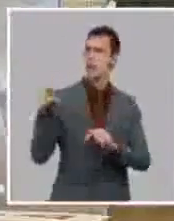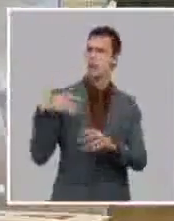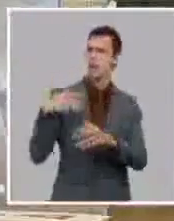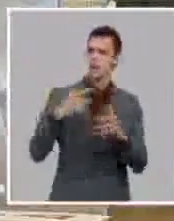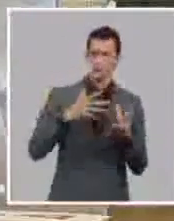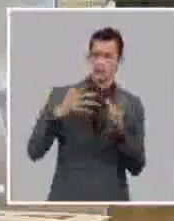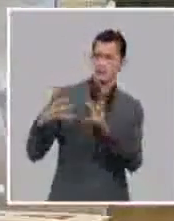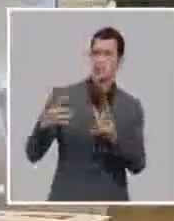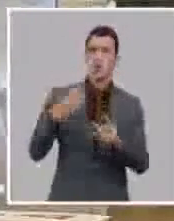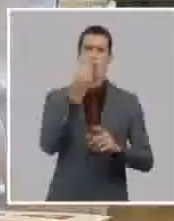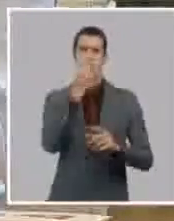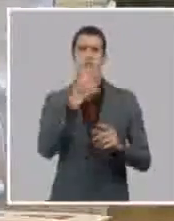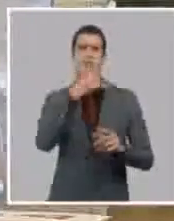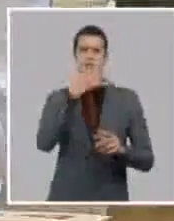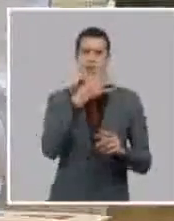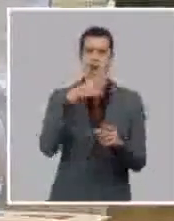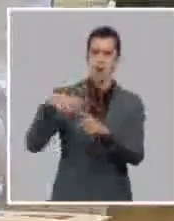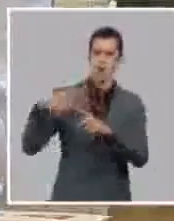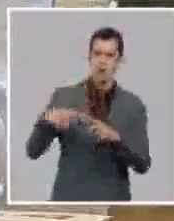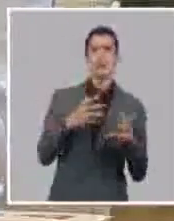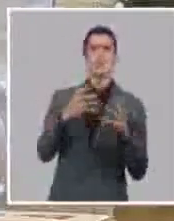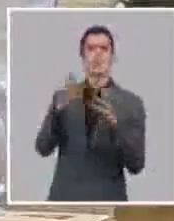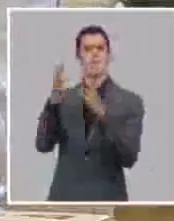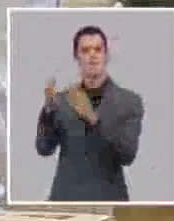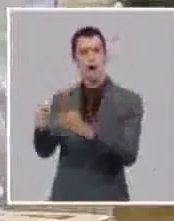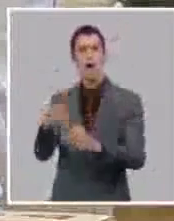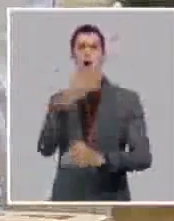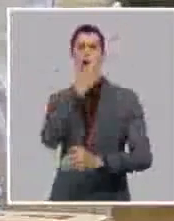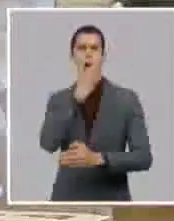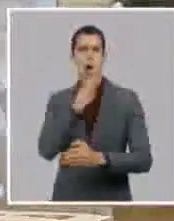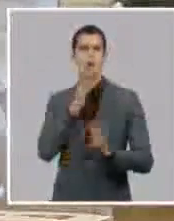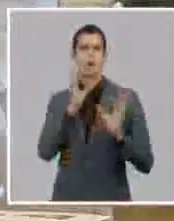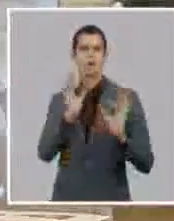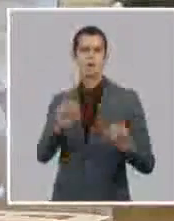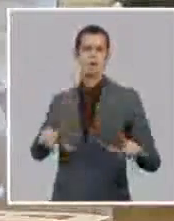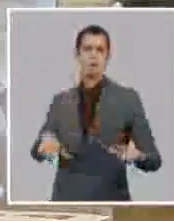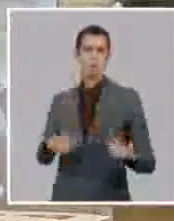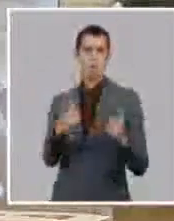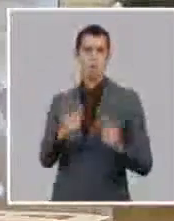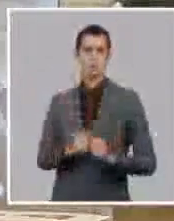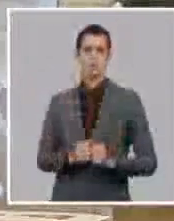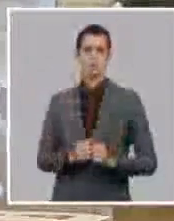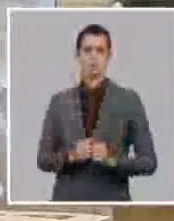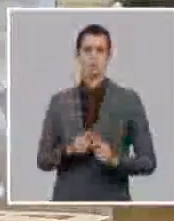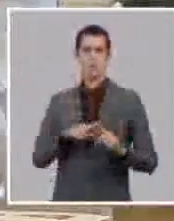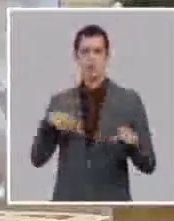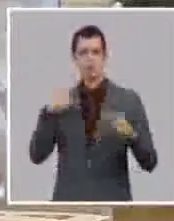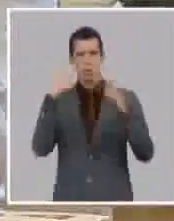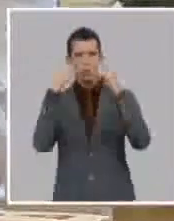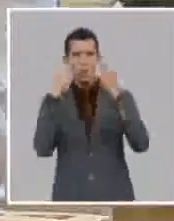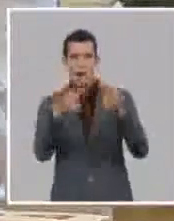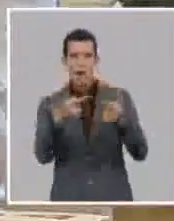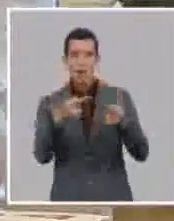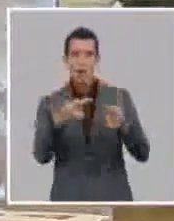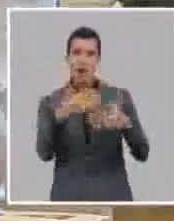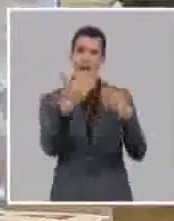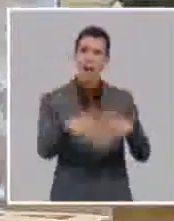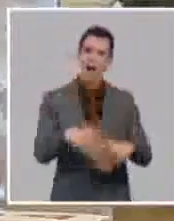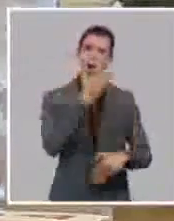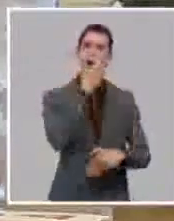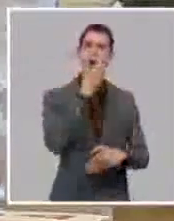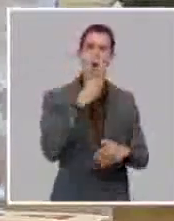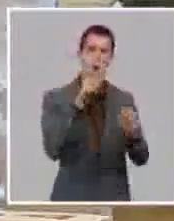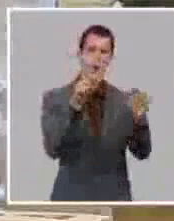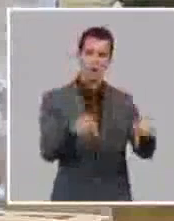los insatisfechos que participaron en estos hechos son parte también de nuestro pueblo. Y nos duele, nos molesta que haya personas que lleven